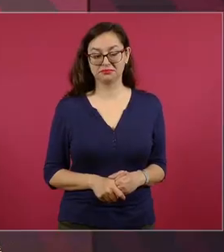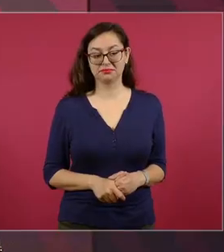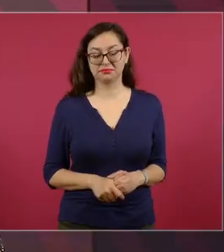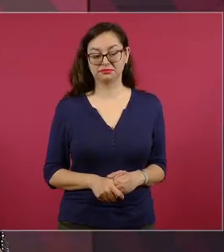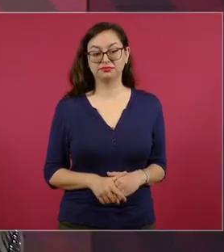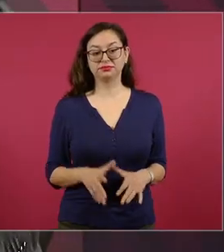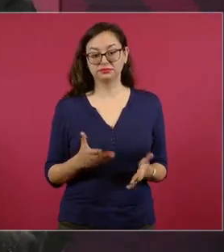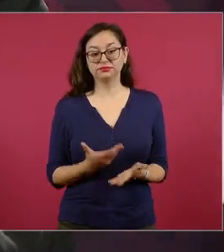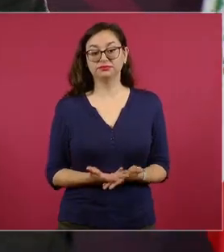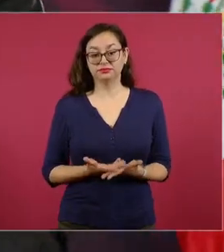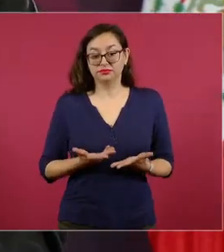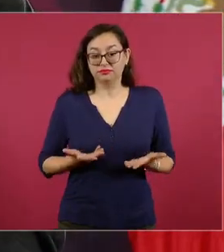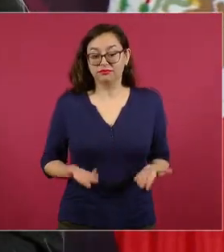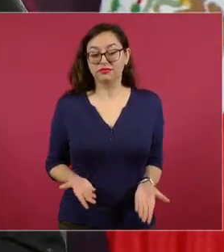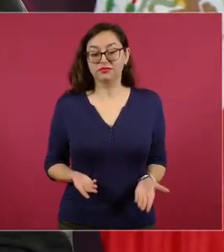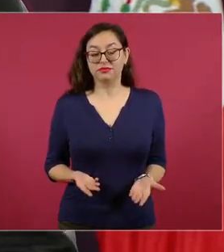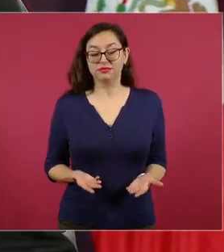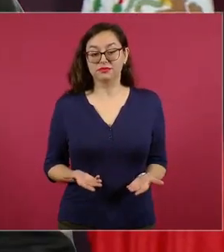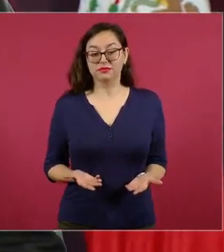retomo